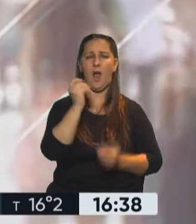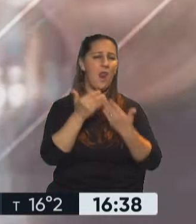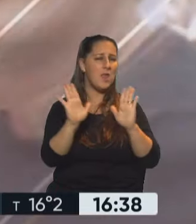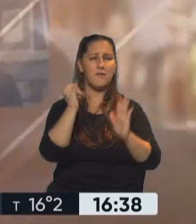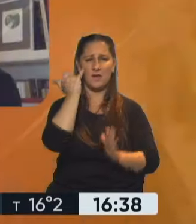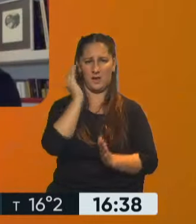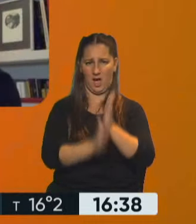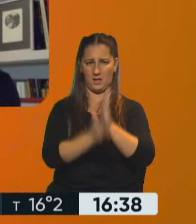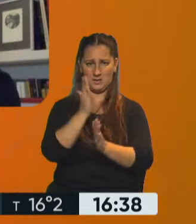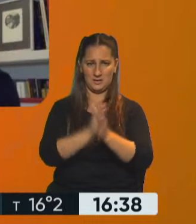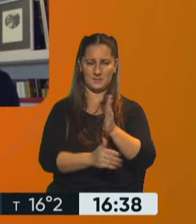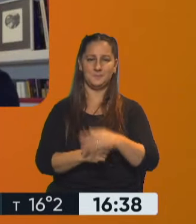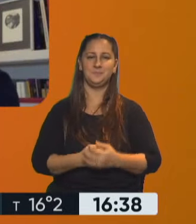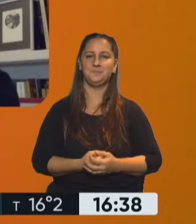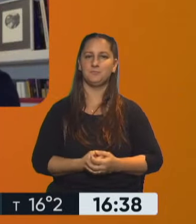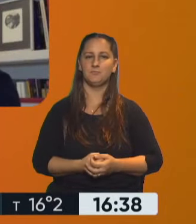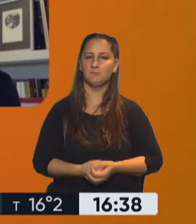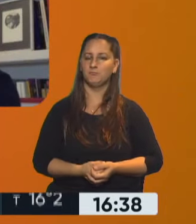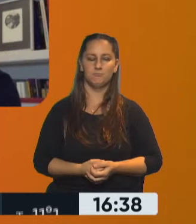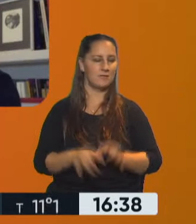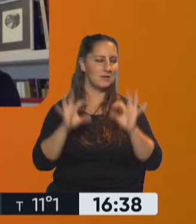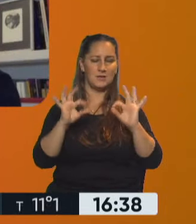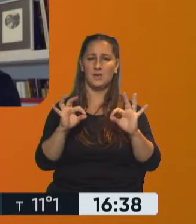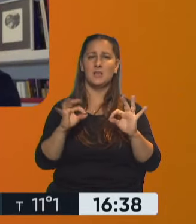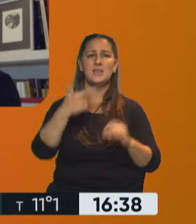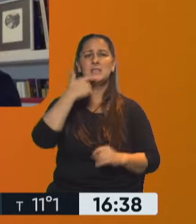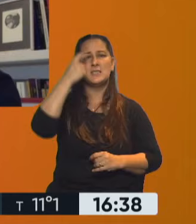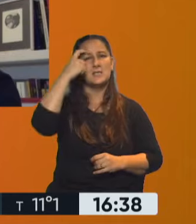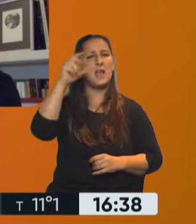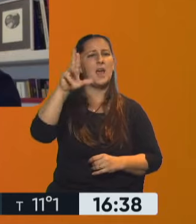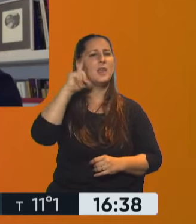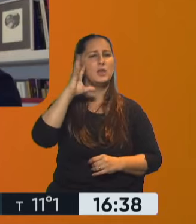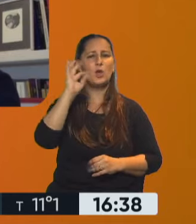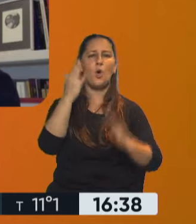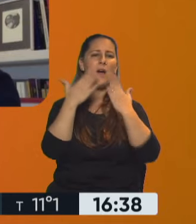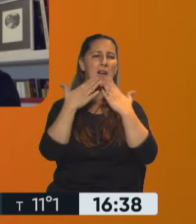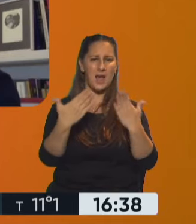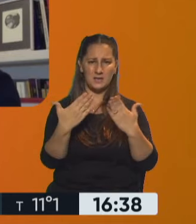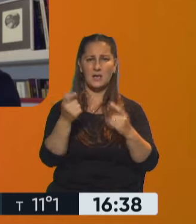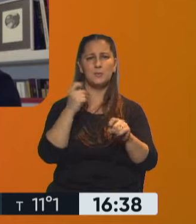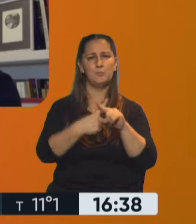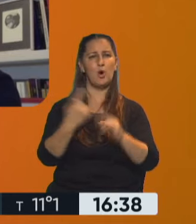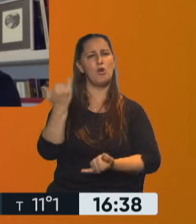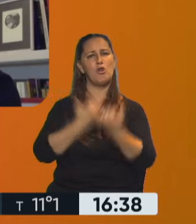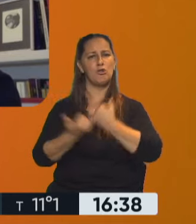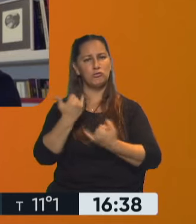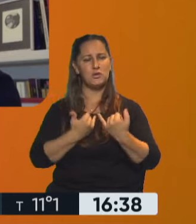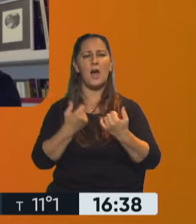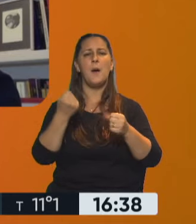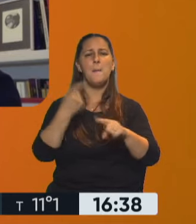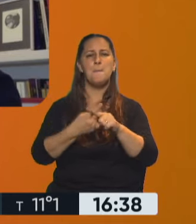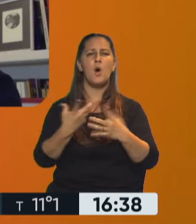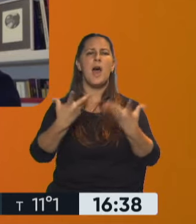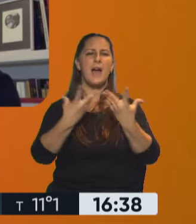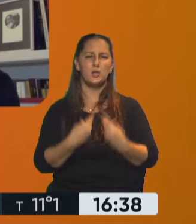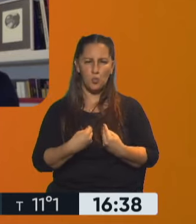gratuitamente. Excelente. Sergio, te agradecemos mucho, ¿eh? Gracias por pasar por Conectados, por contarnos un poco de esto, por ayudarnos a